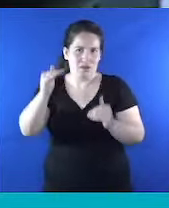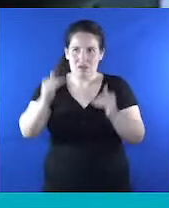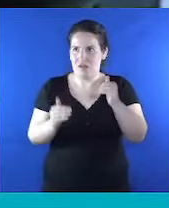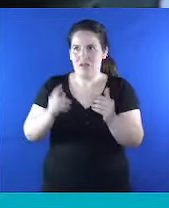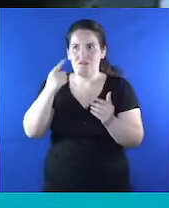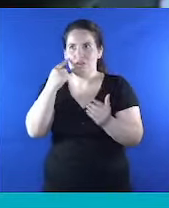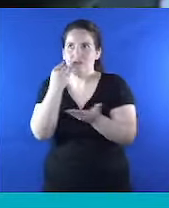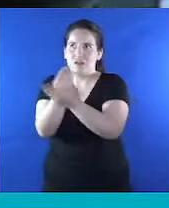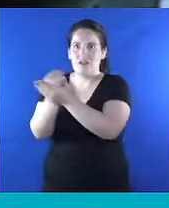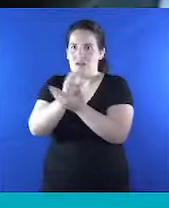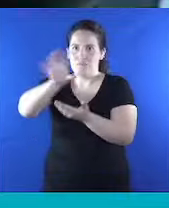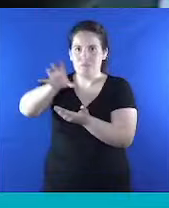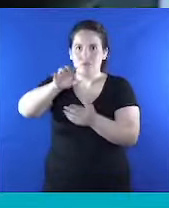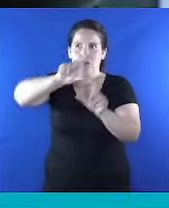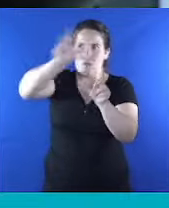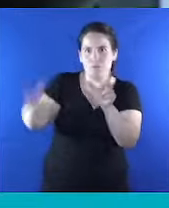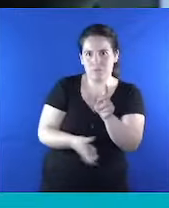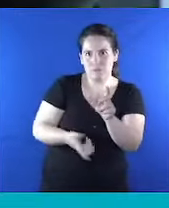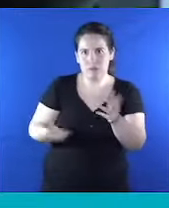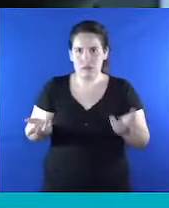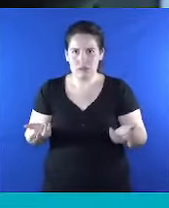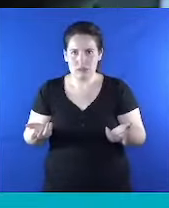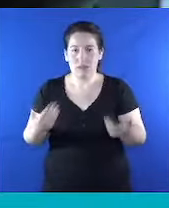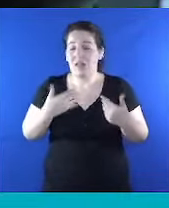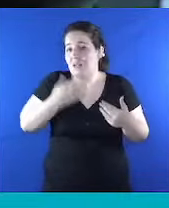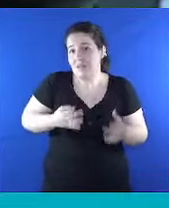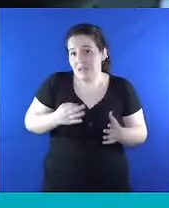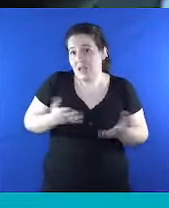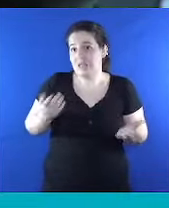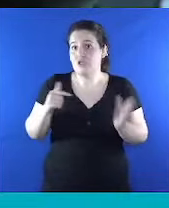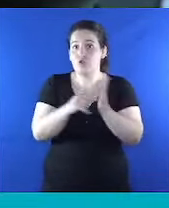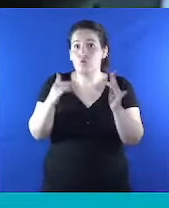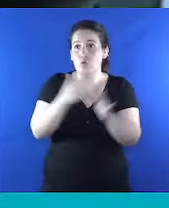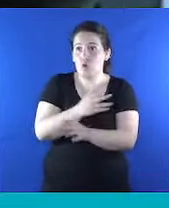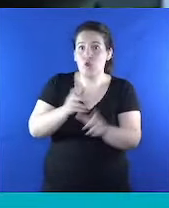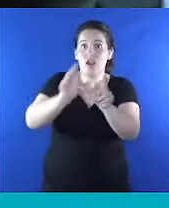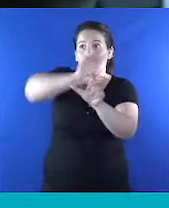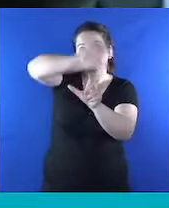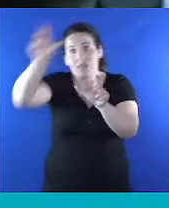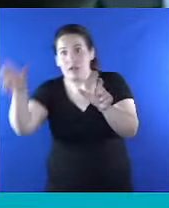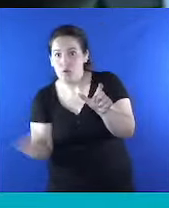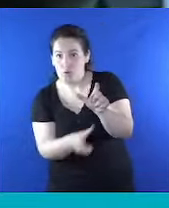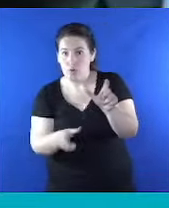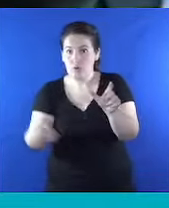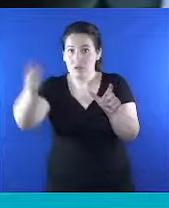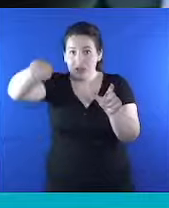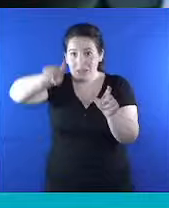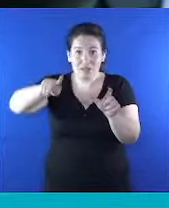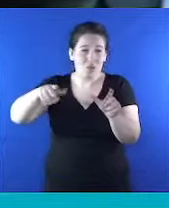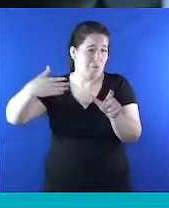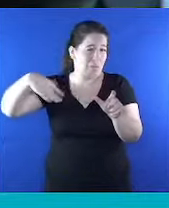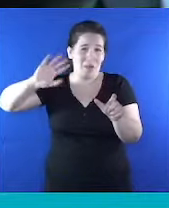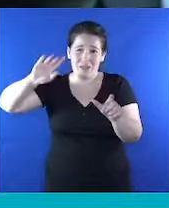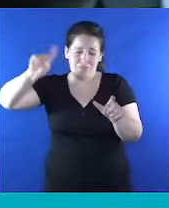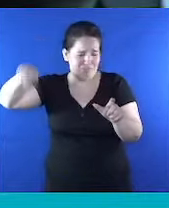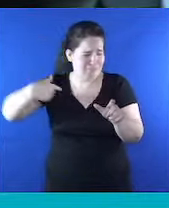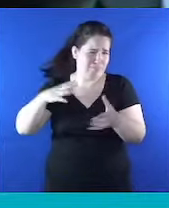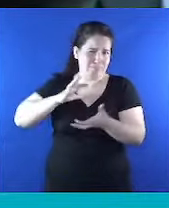ninguno de mis compañeros pero es una realidad a los ciudadanos del conurbano bonaerense son los más afectados